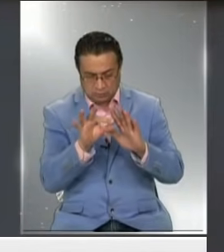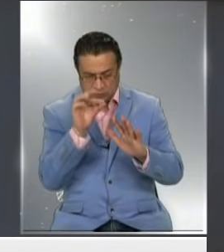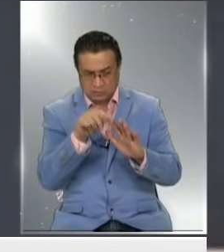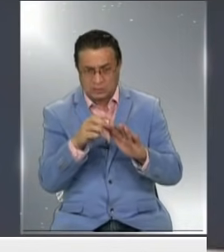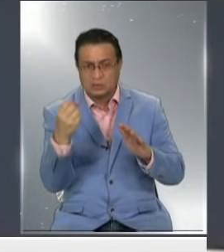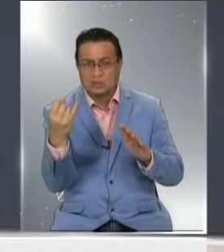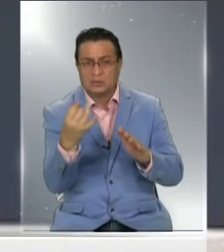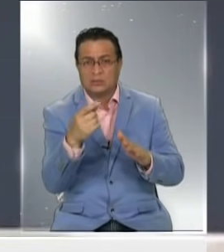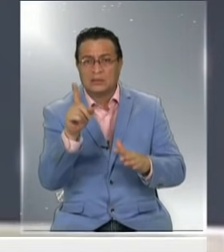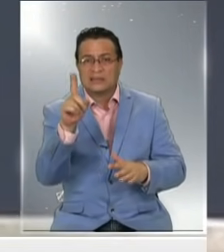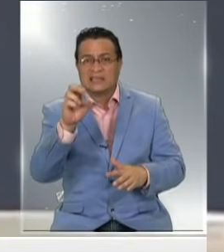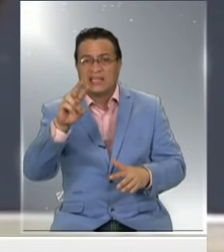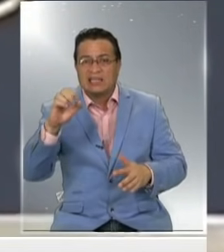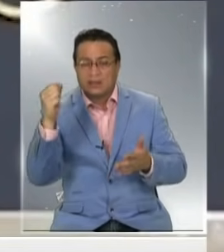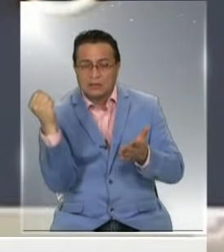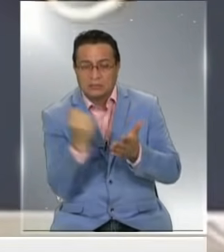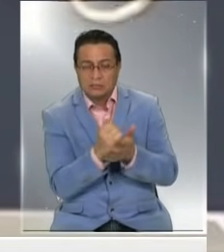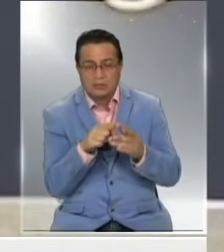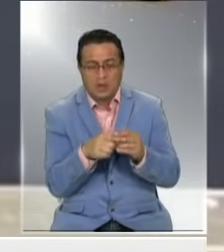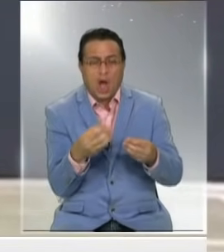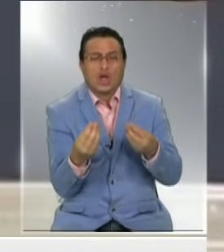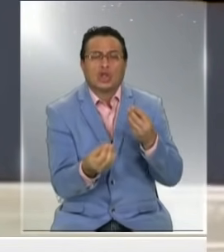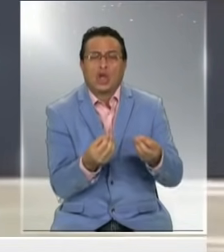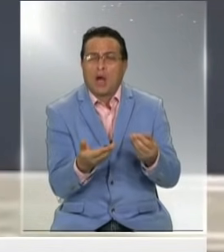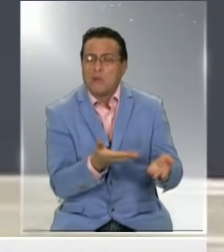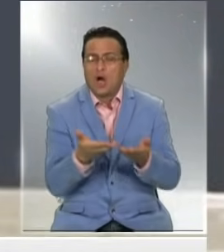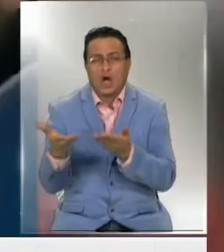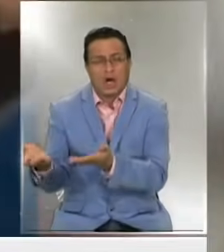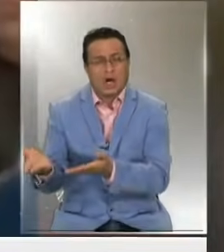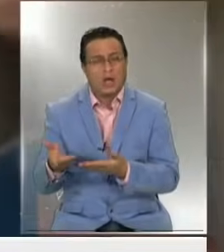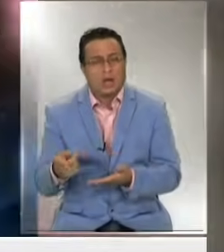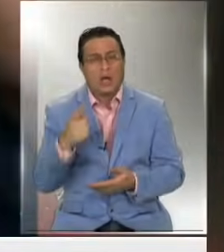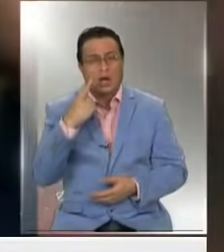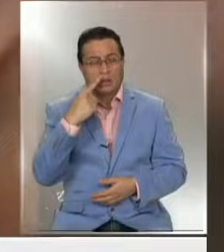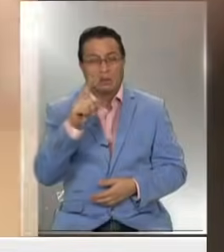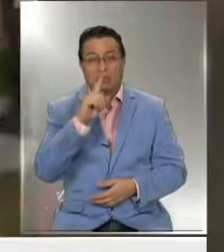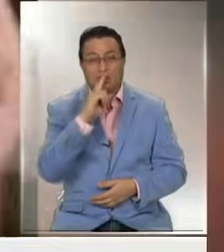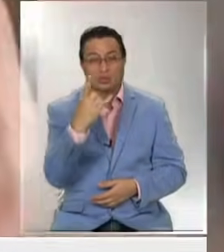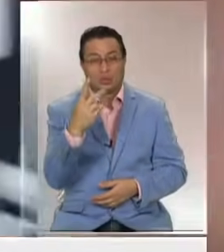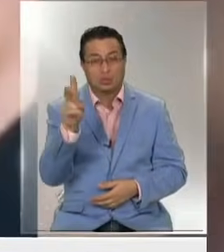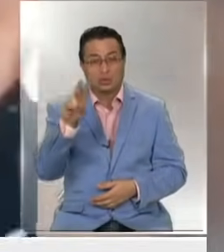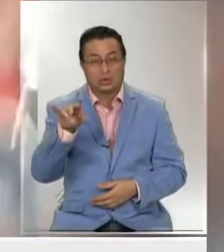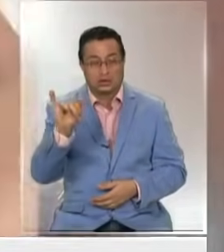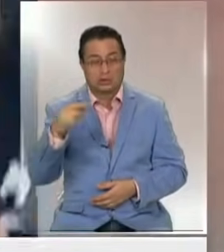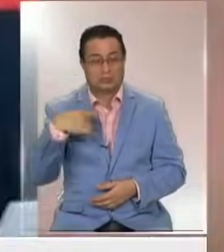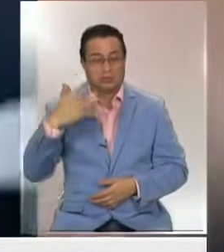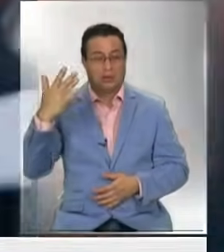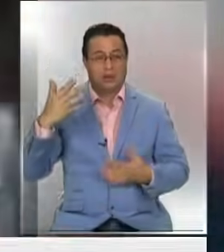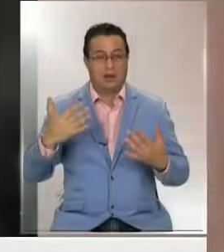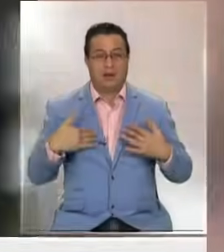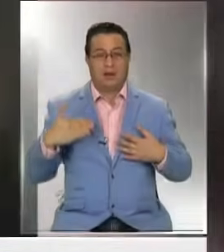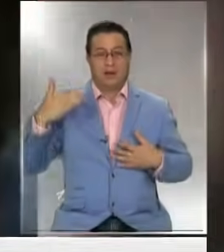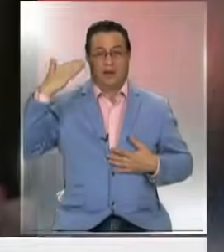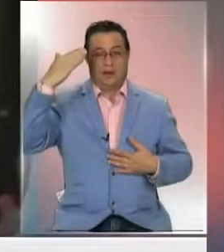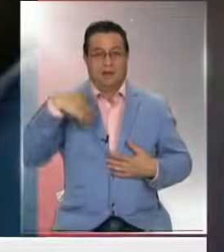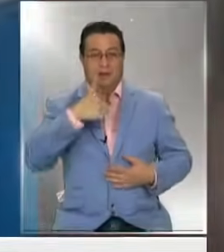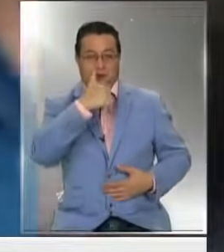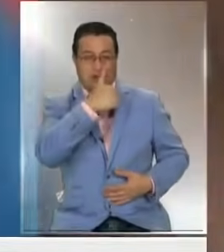el número de serie y poder saber cómo llegó a manos de los que creían que el Tusi los había elevado a otra